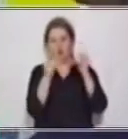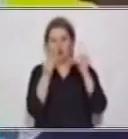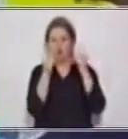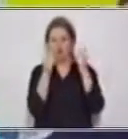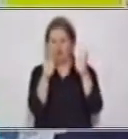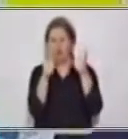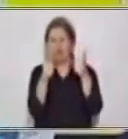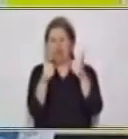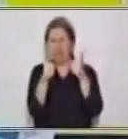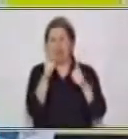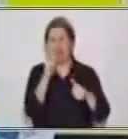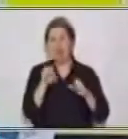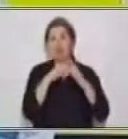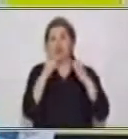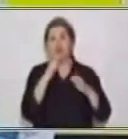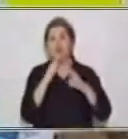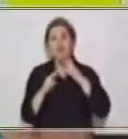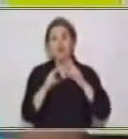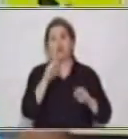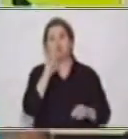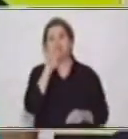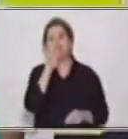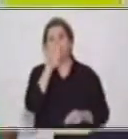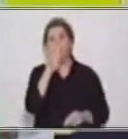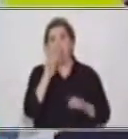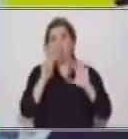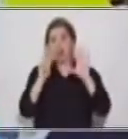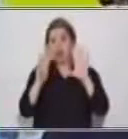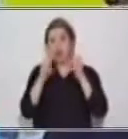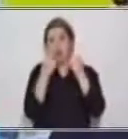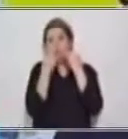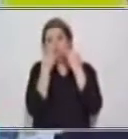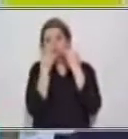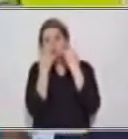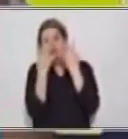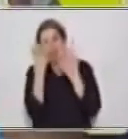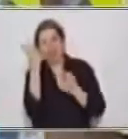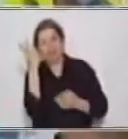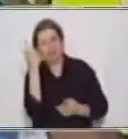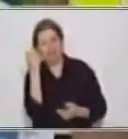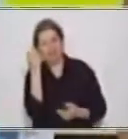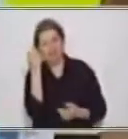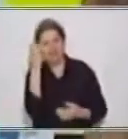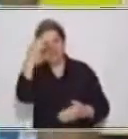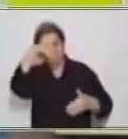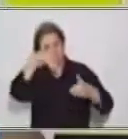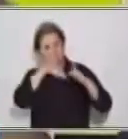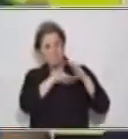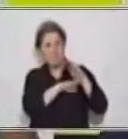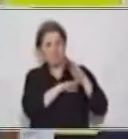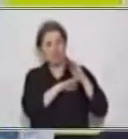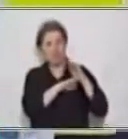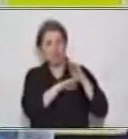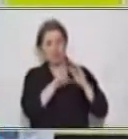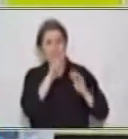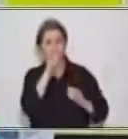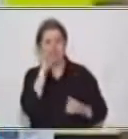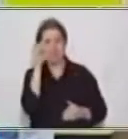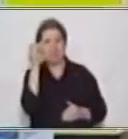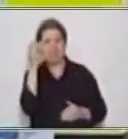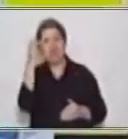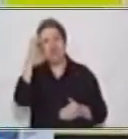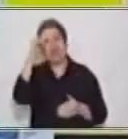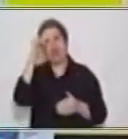48. ¿Cuántas veces puedo incluir 20 en